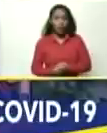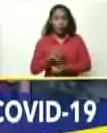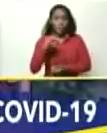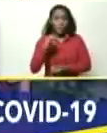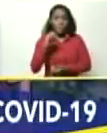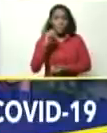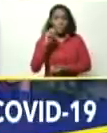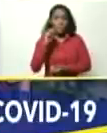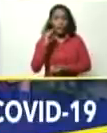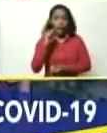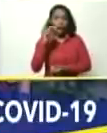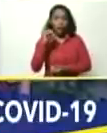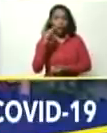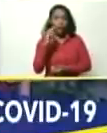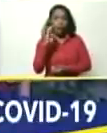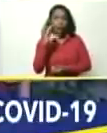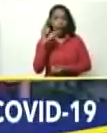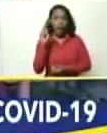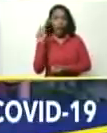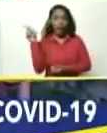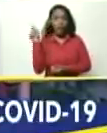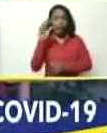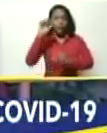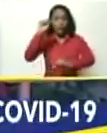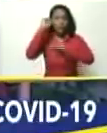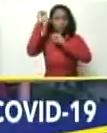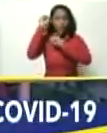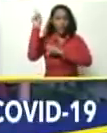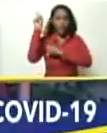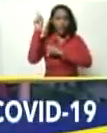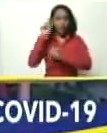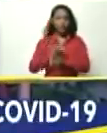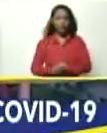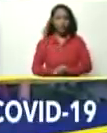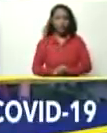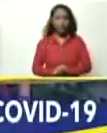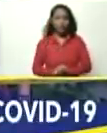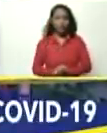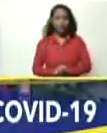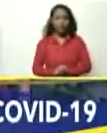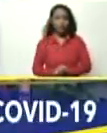Manuelita, coronela victoriosa en Ayacucho,